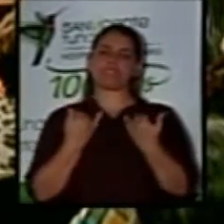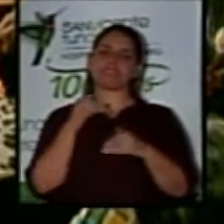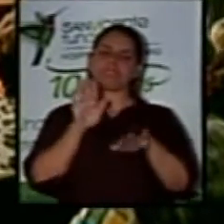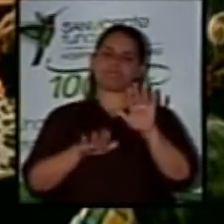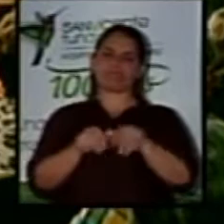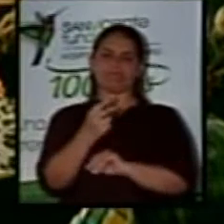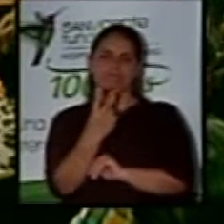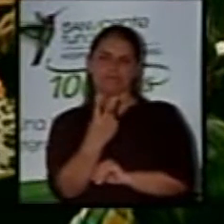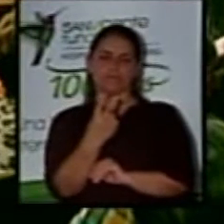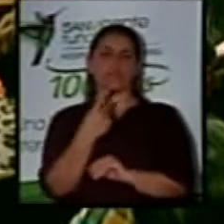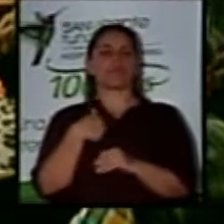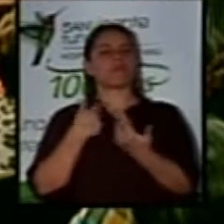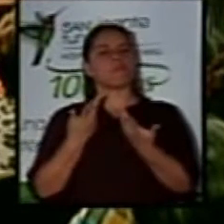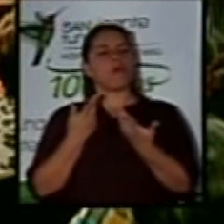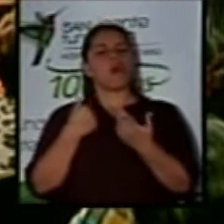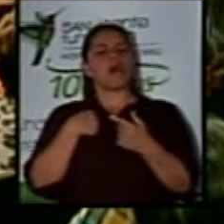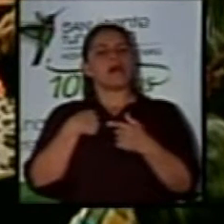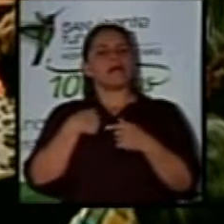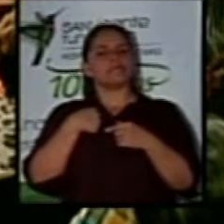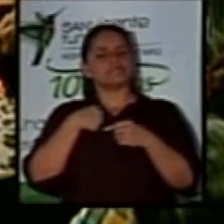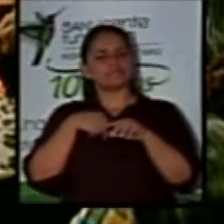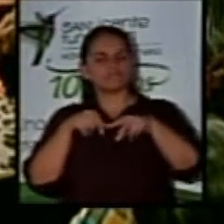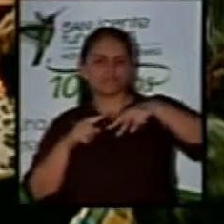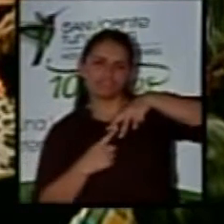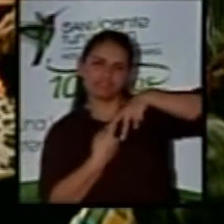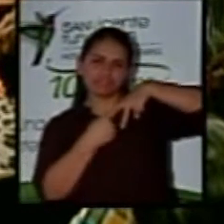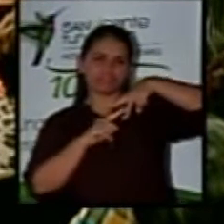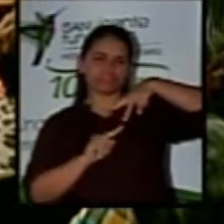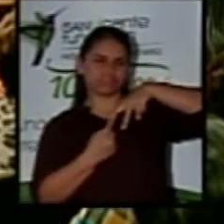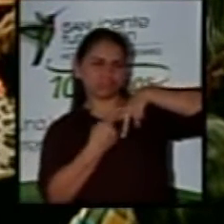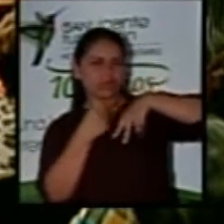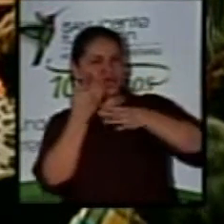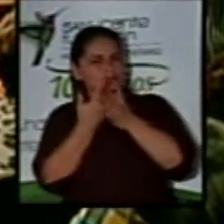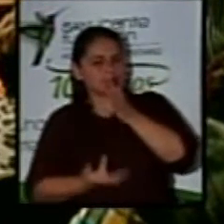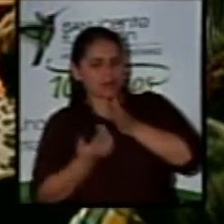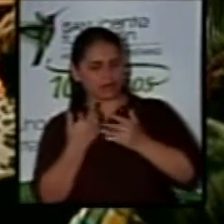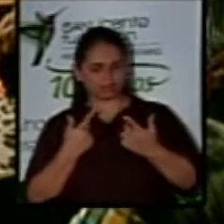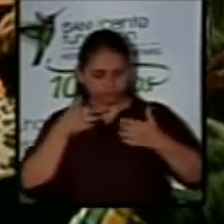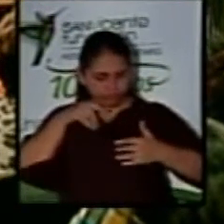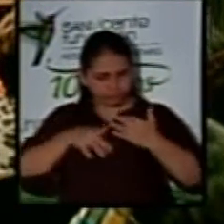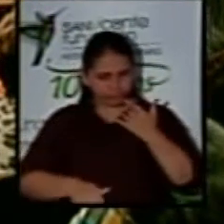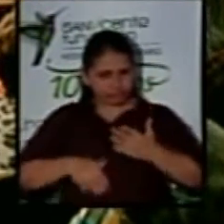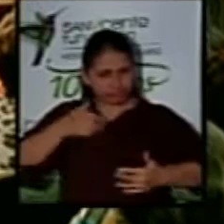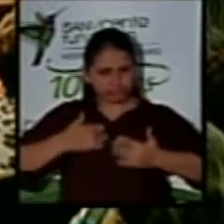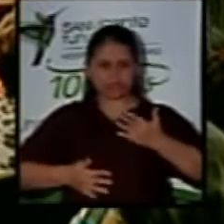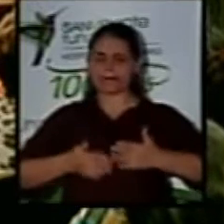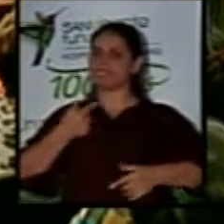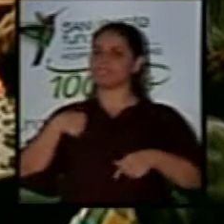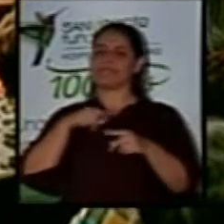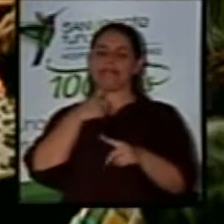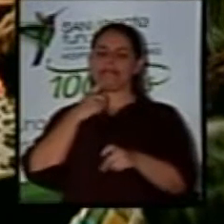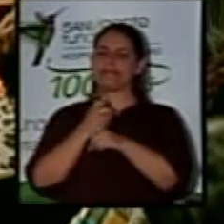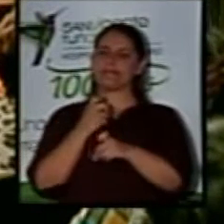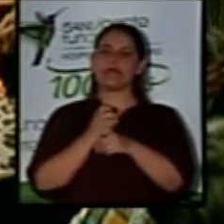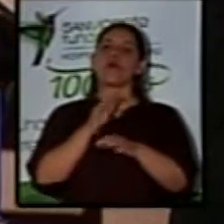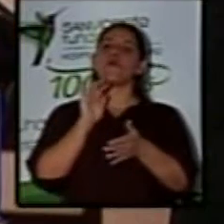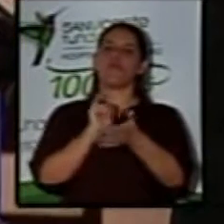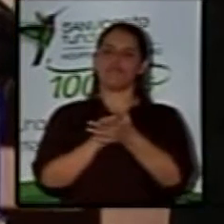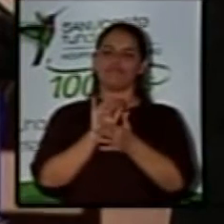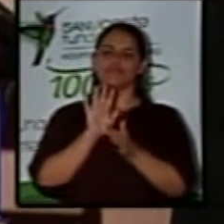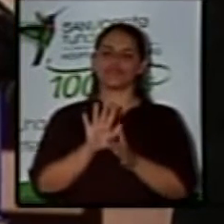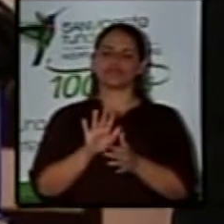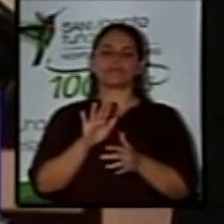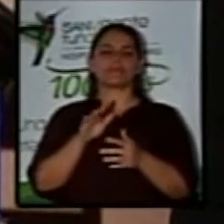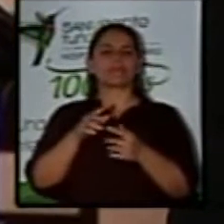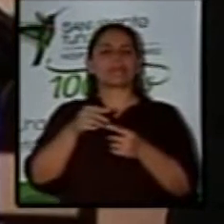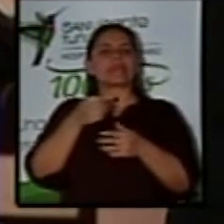el retorno de la sangre a través de las venas hacia el corazón. Es por esto que la columna de sangre tiene que hacer